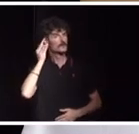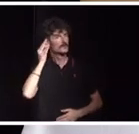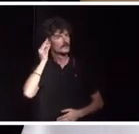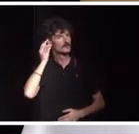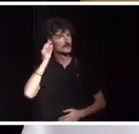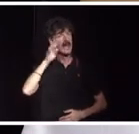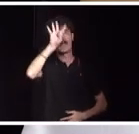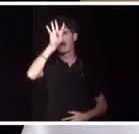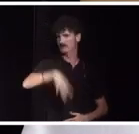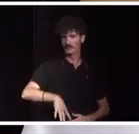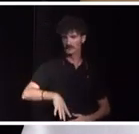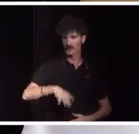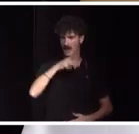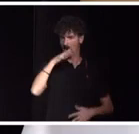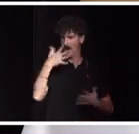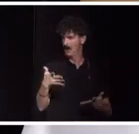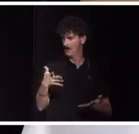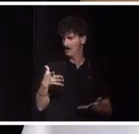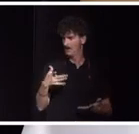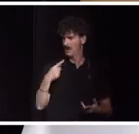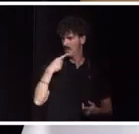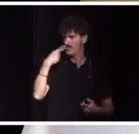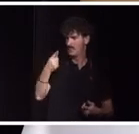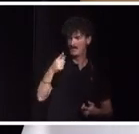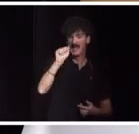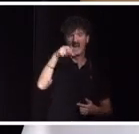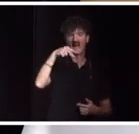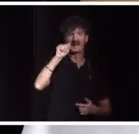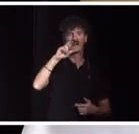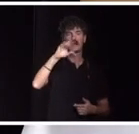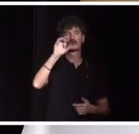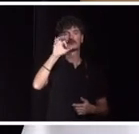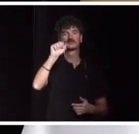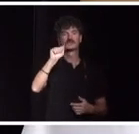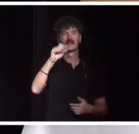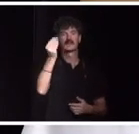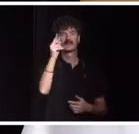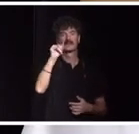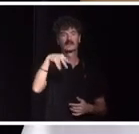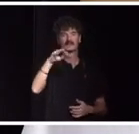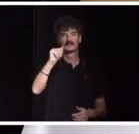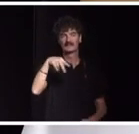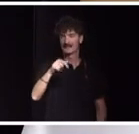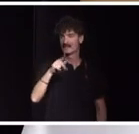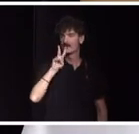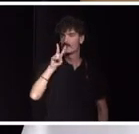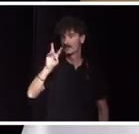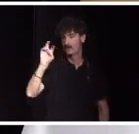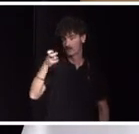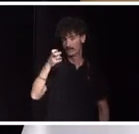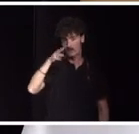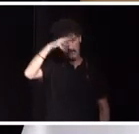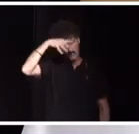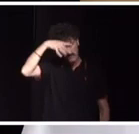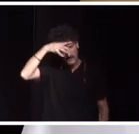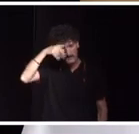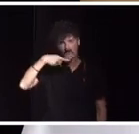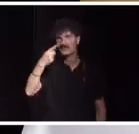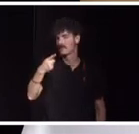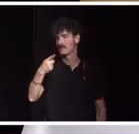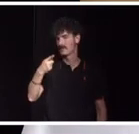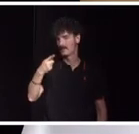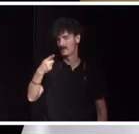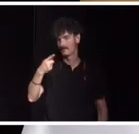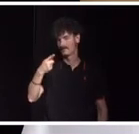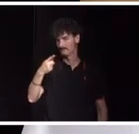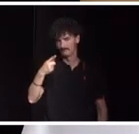no es lo que está vomitando la señora Ana Rosa Quintana, ni tampoco lo que vende el señor Puigdemont desde Bruselas.